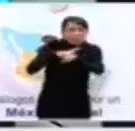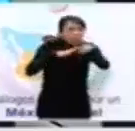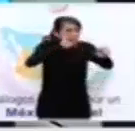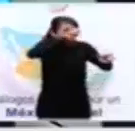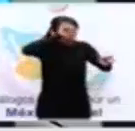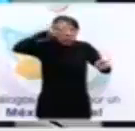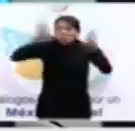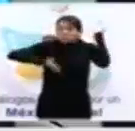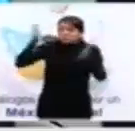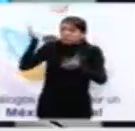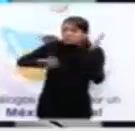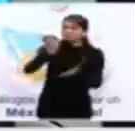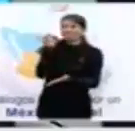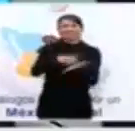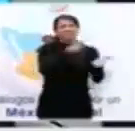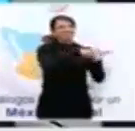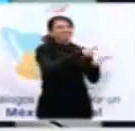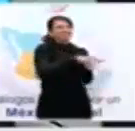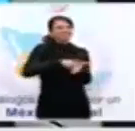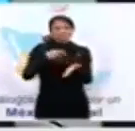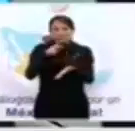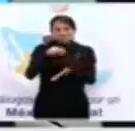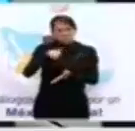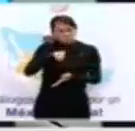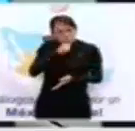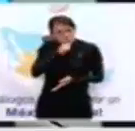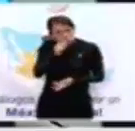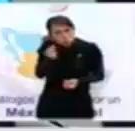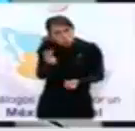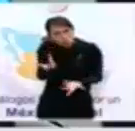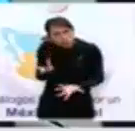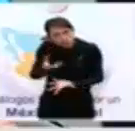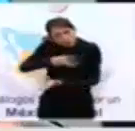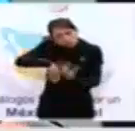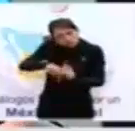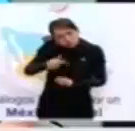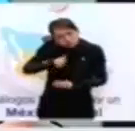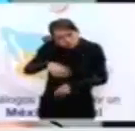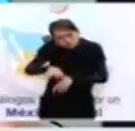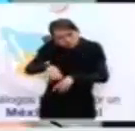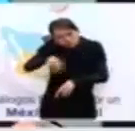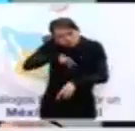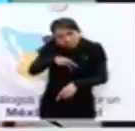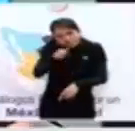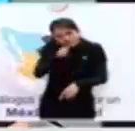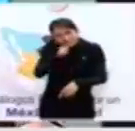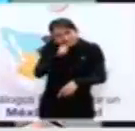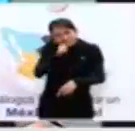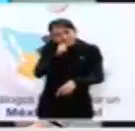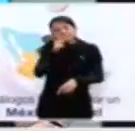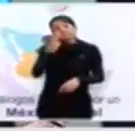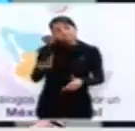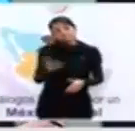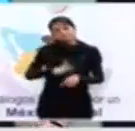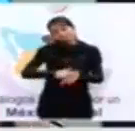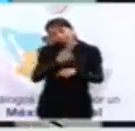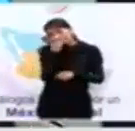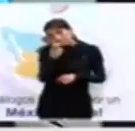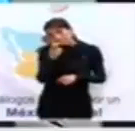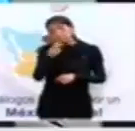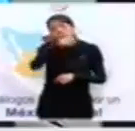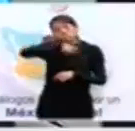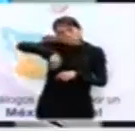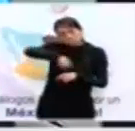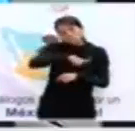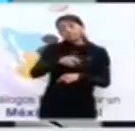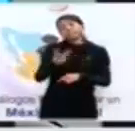somos socios. Y en el marco de esto, pues creo que vale la pena que la interrogante que se están haciendo aquí ustedes